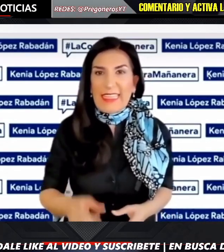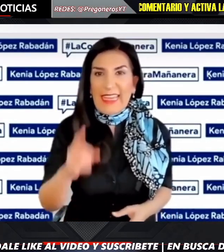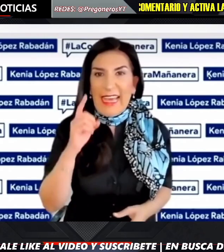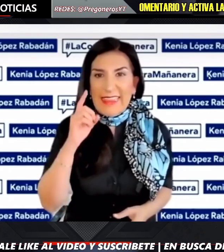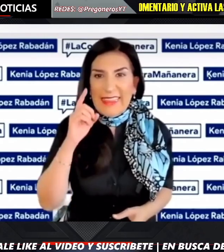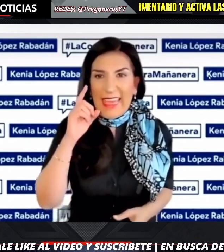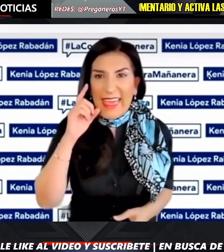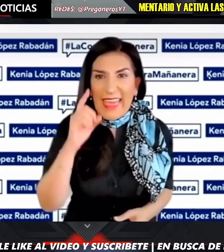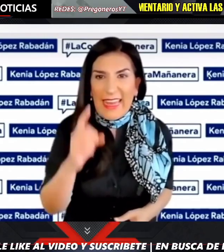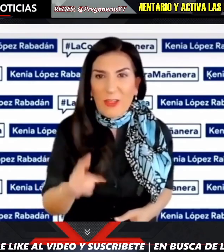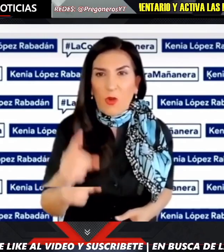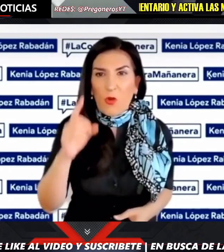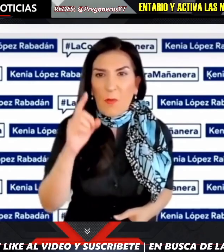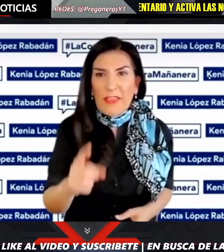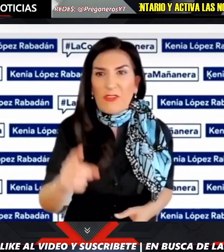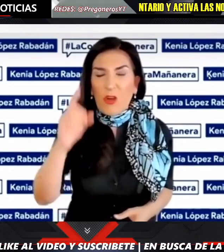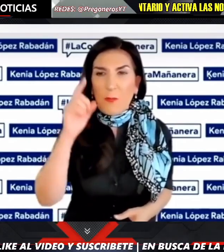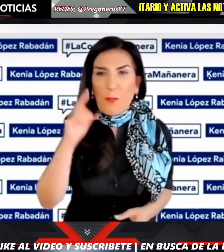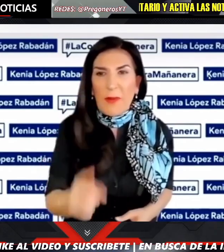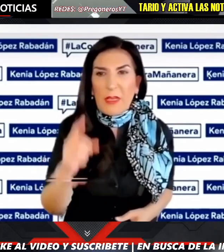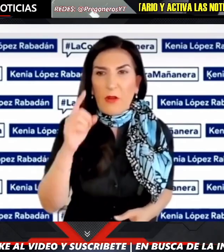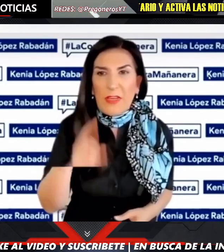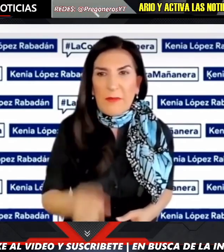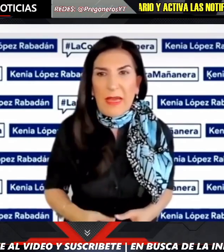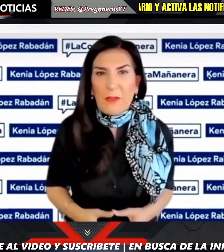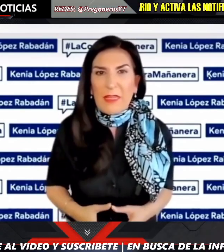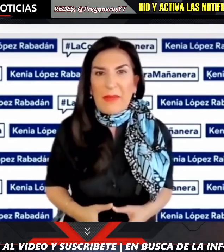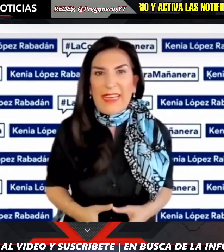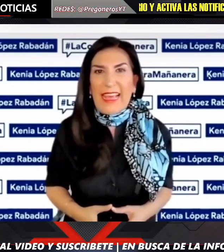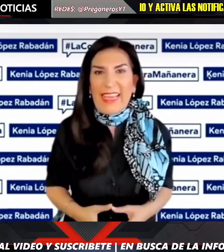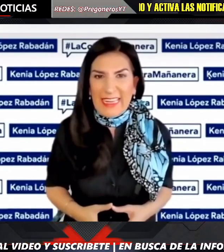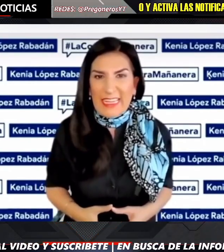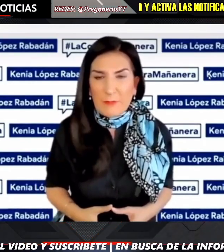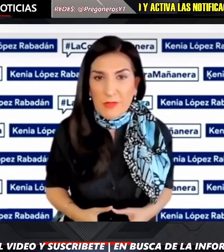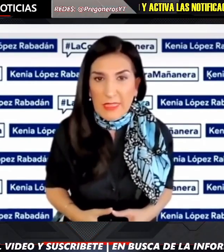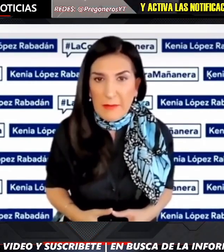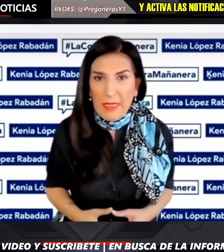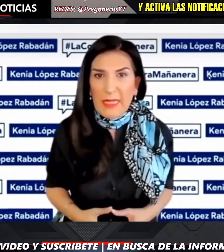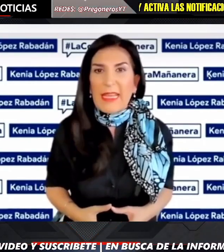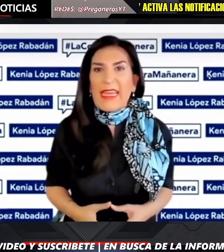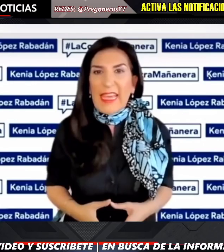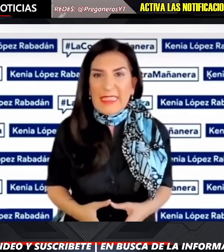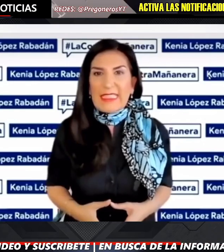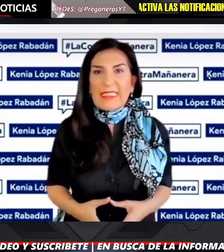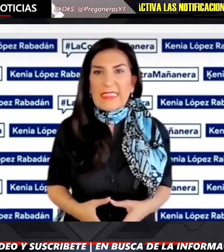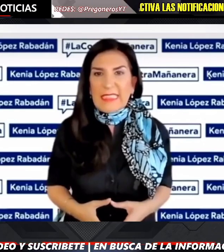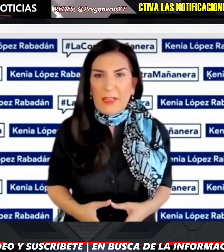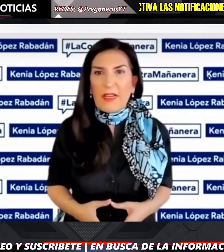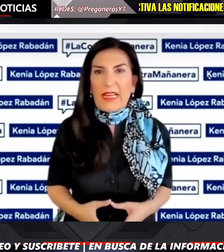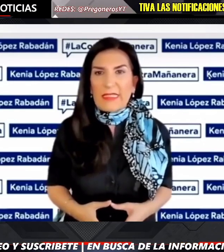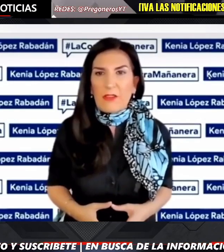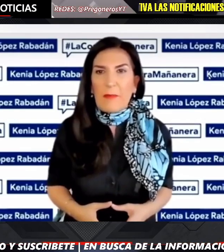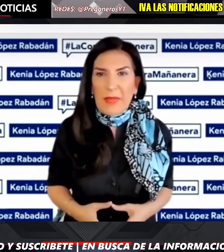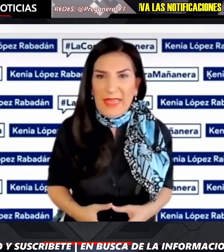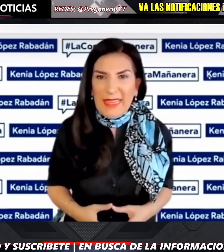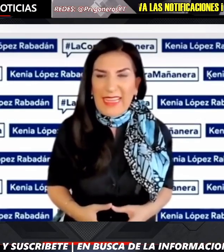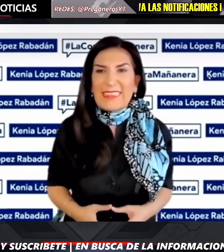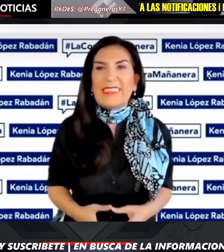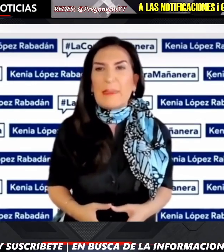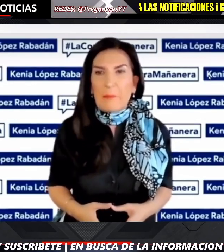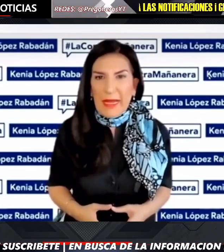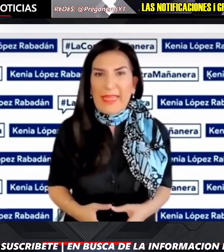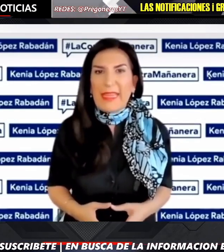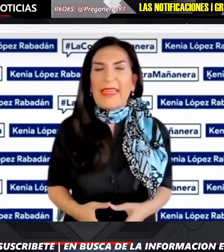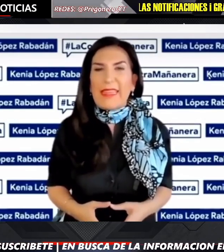intereses y ante el documento público firmado de manera irresponsable, es necesario que la señora Piedra